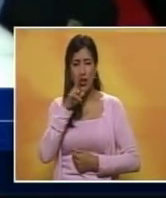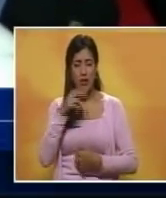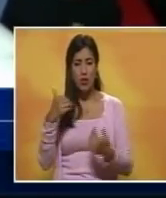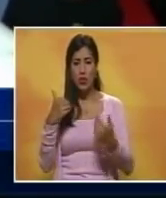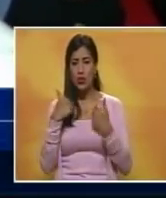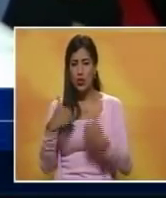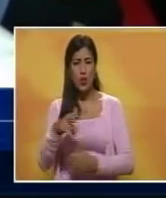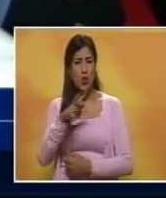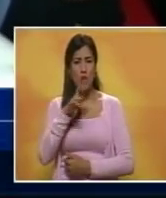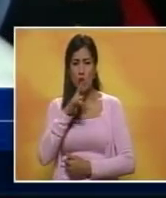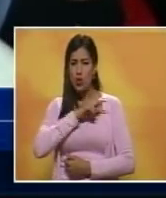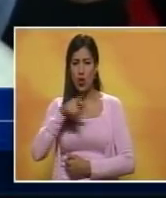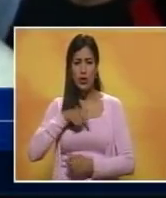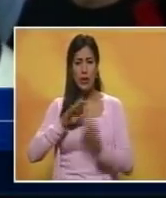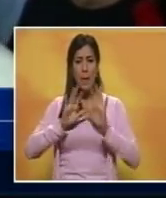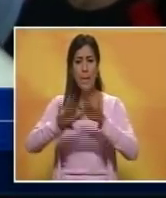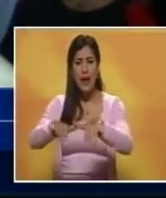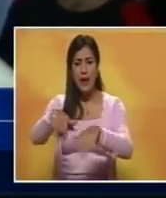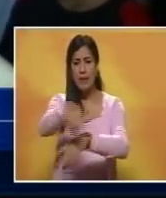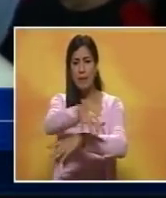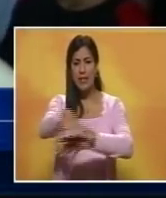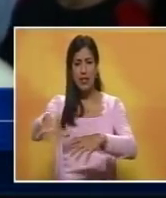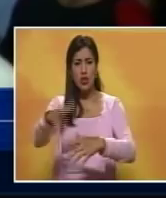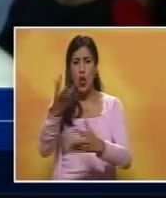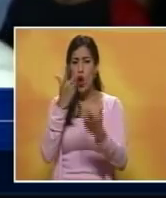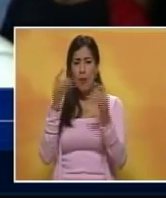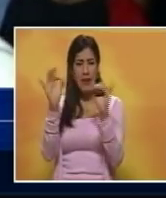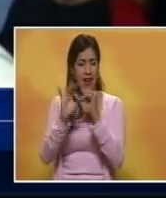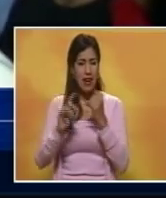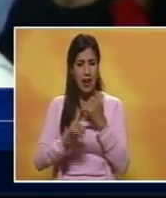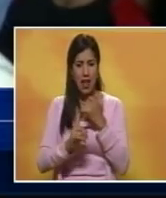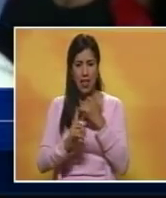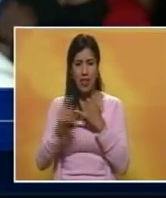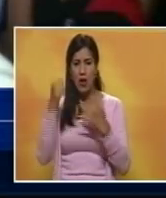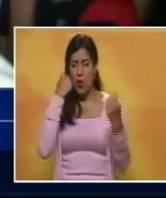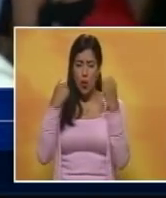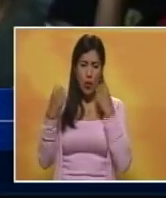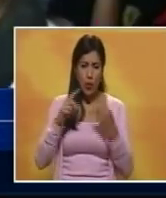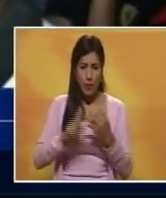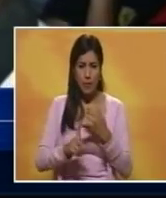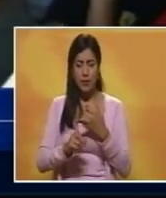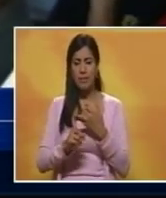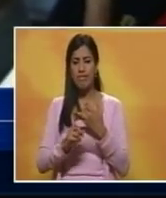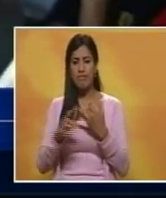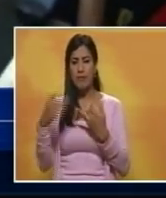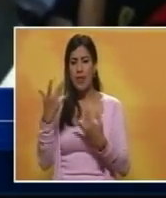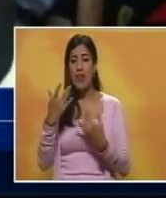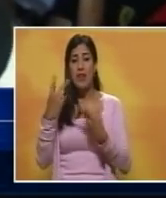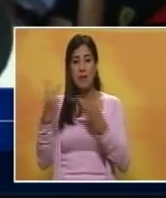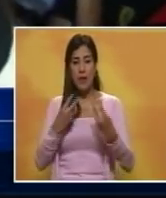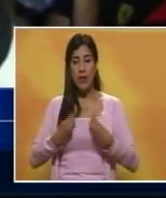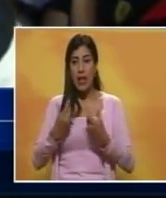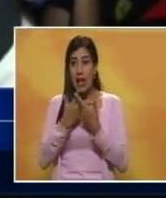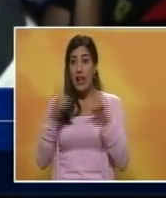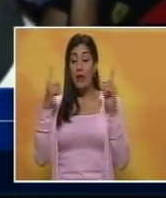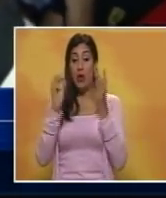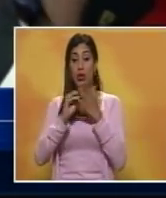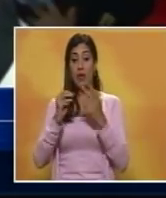horribles, estábamos tirados en el piso, no comíamos, maltratados. Bienvenidos a la